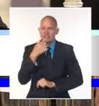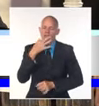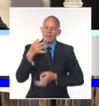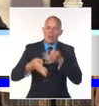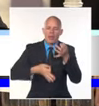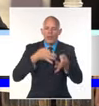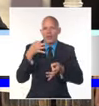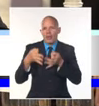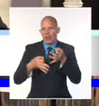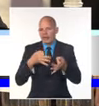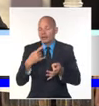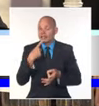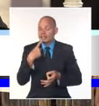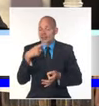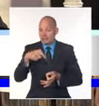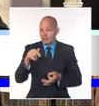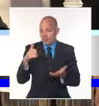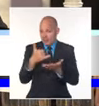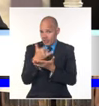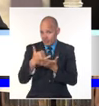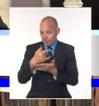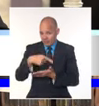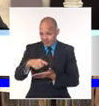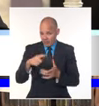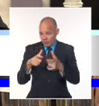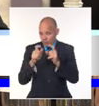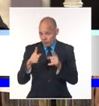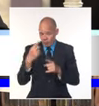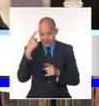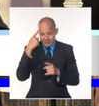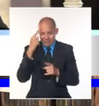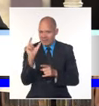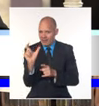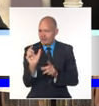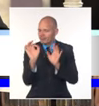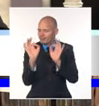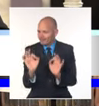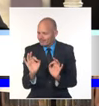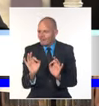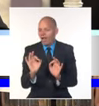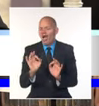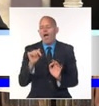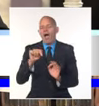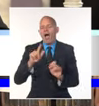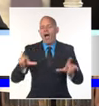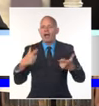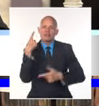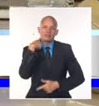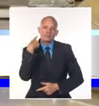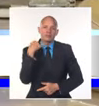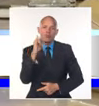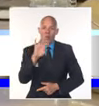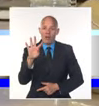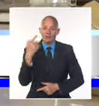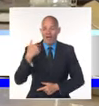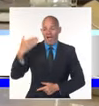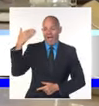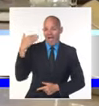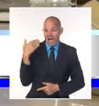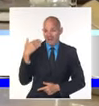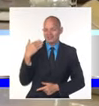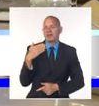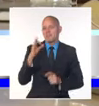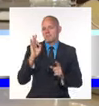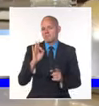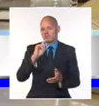que la reunión de este miércoles coincide con el aniversario 64 del restablecimiento de relaciones diplomáticas entre la nación